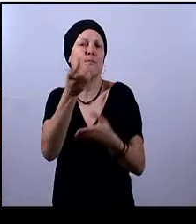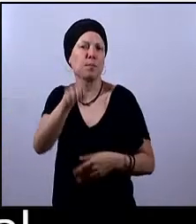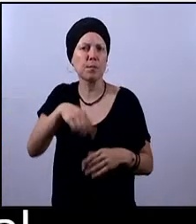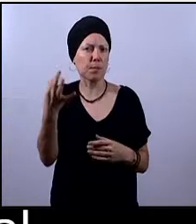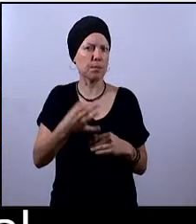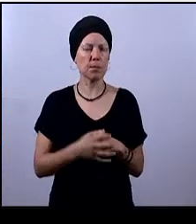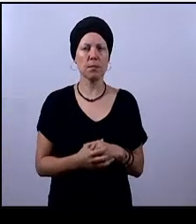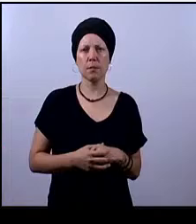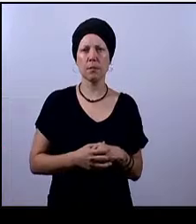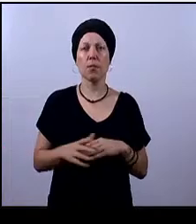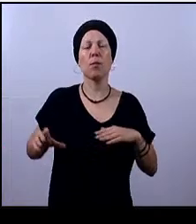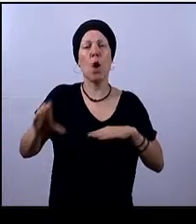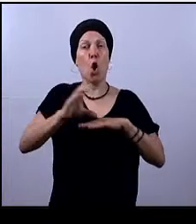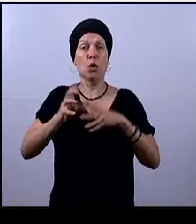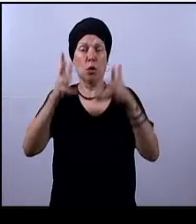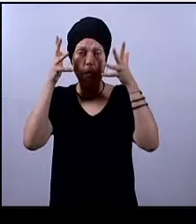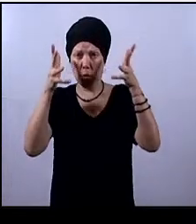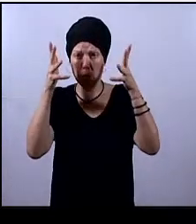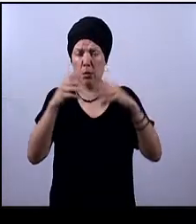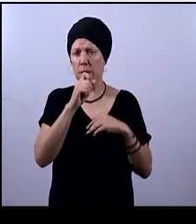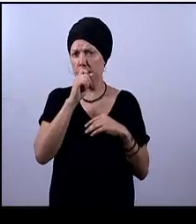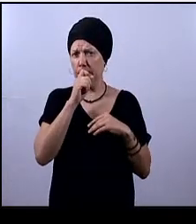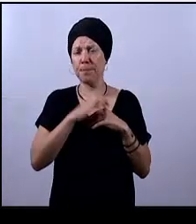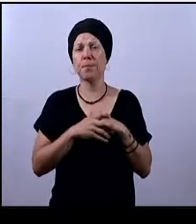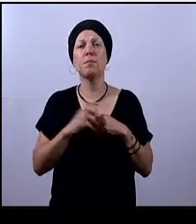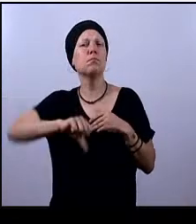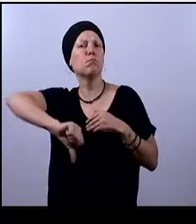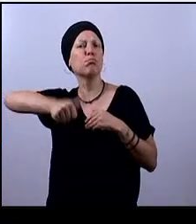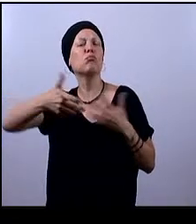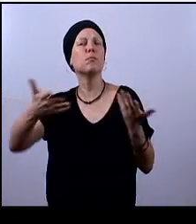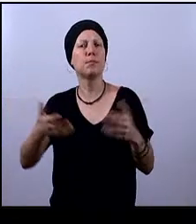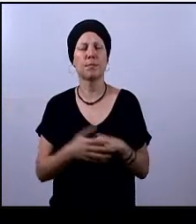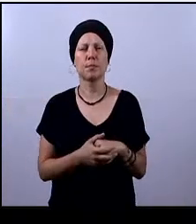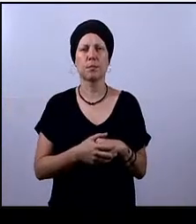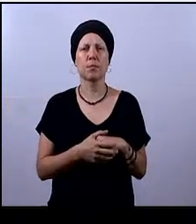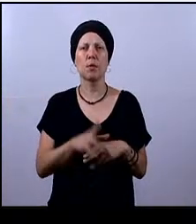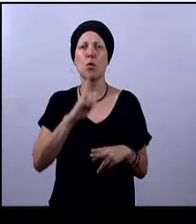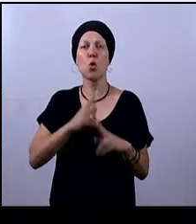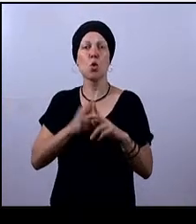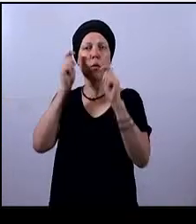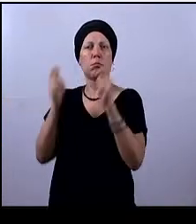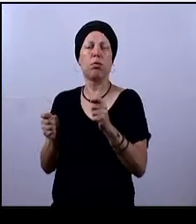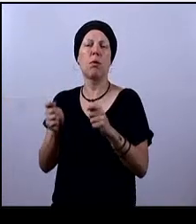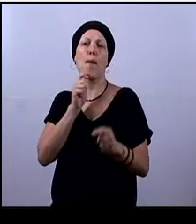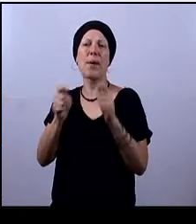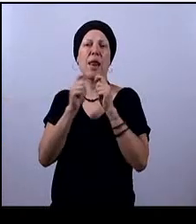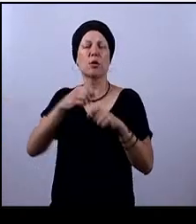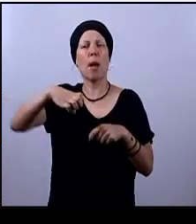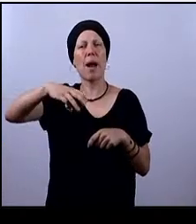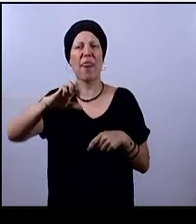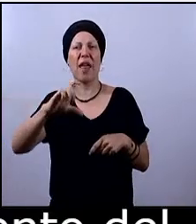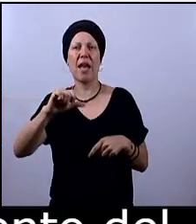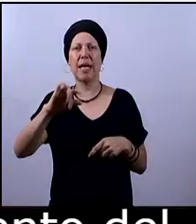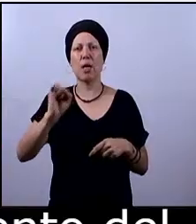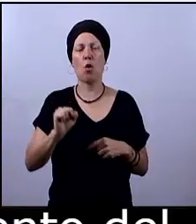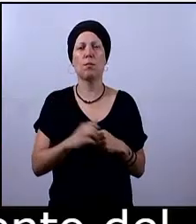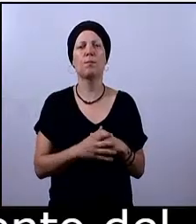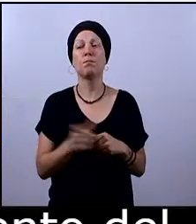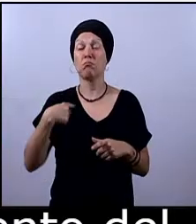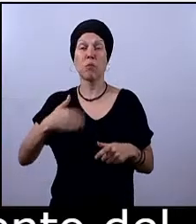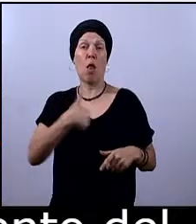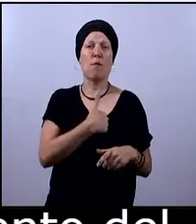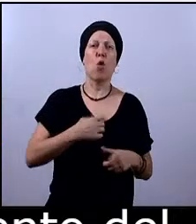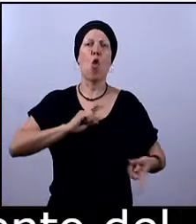también de que el Consejo de Gobierno ha aprobado el nombramiento del periodista Marcelino Ollé como